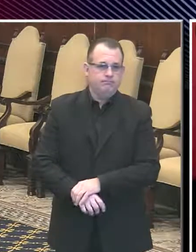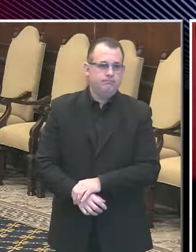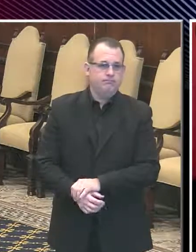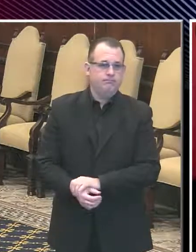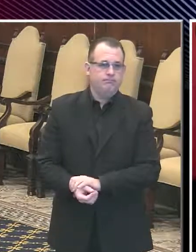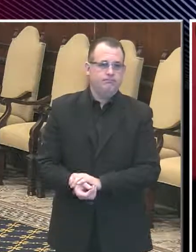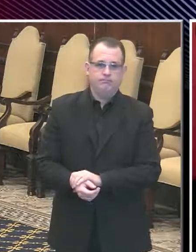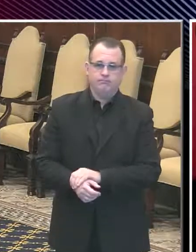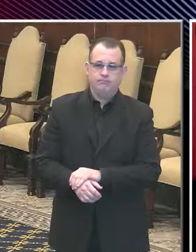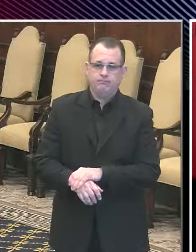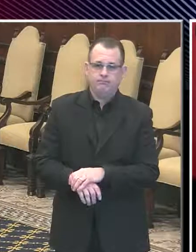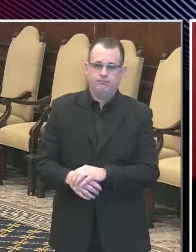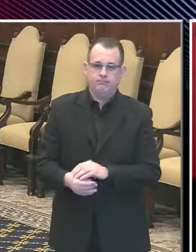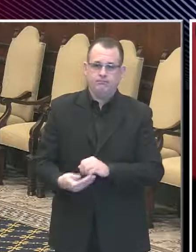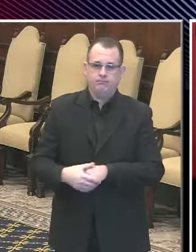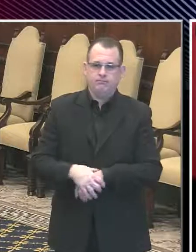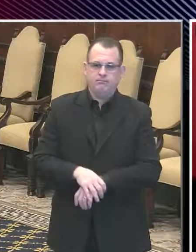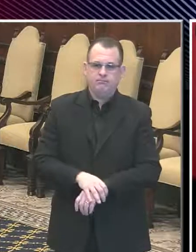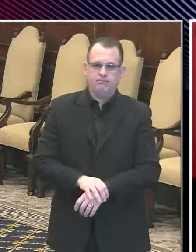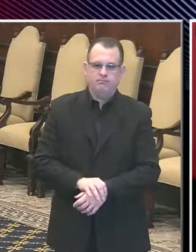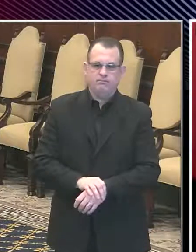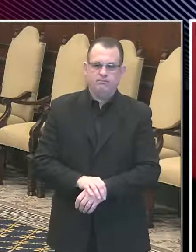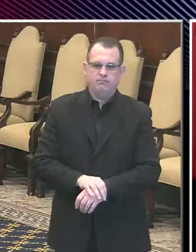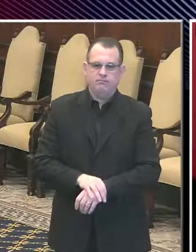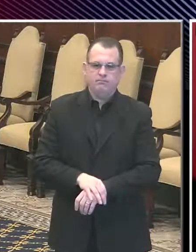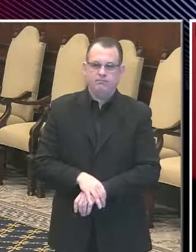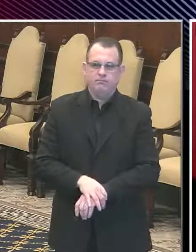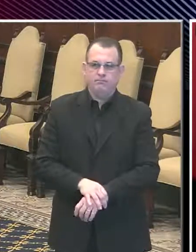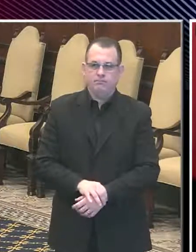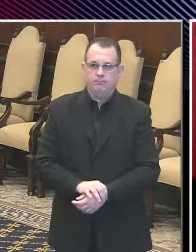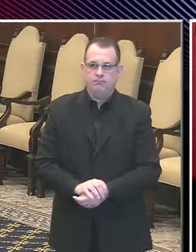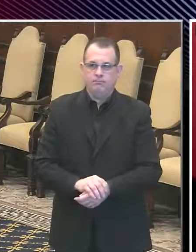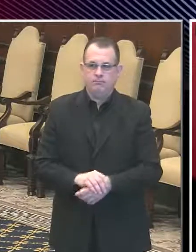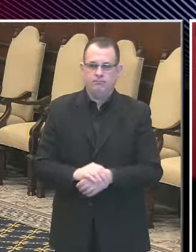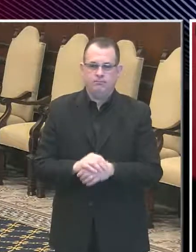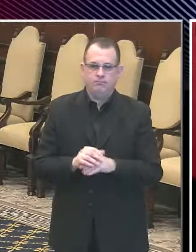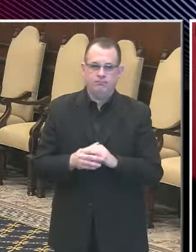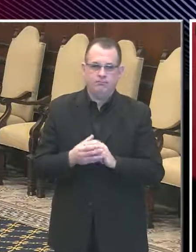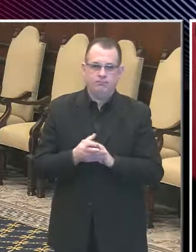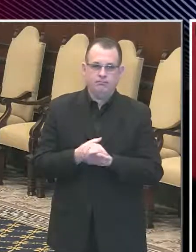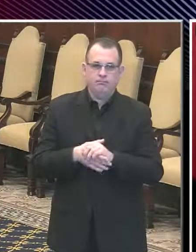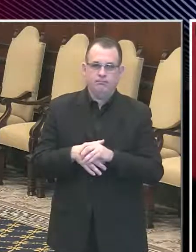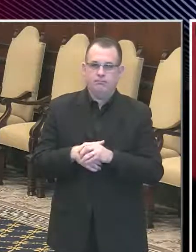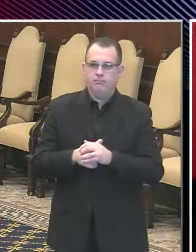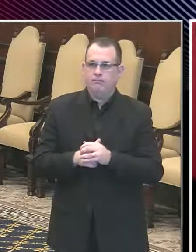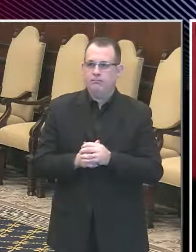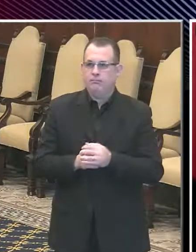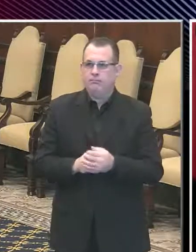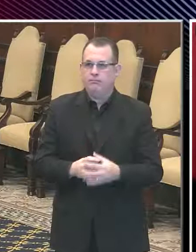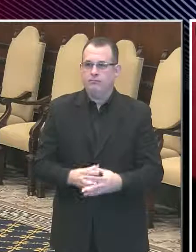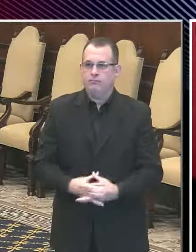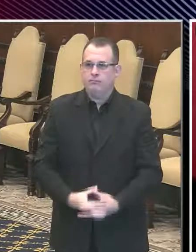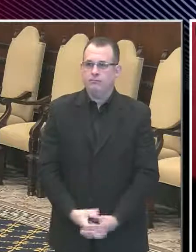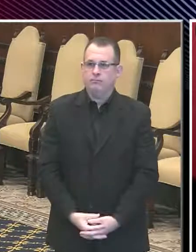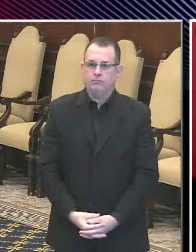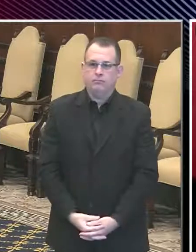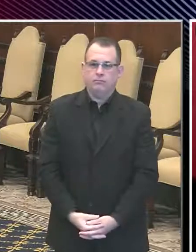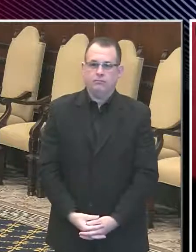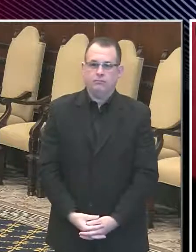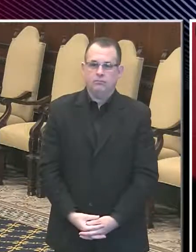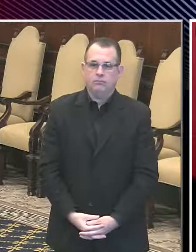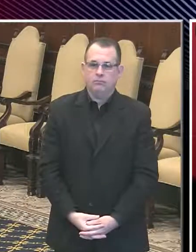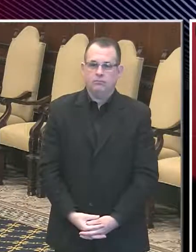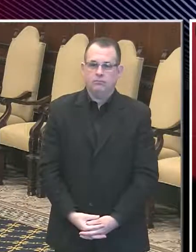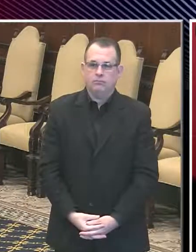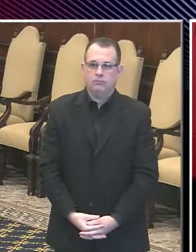y que piensen en mantenerlos limpios y en limpiarlos ellos mismos. Los trabajadores que están recogiendo la basura también están en la